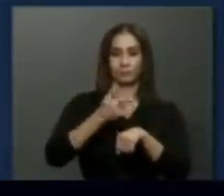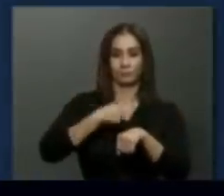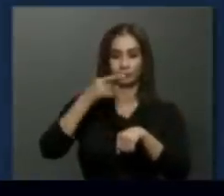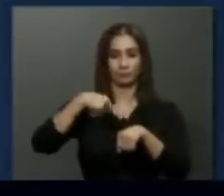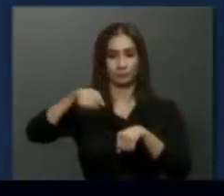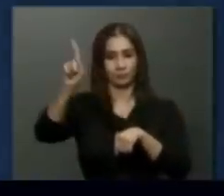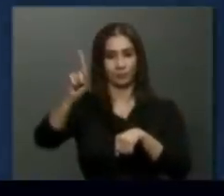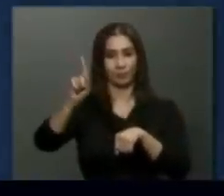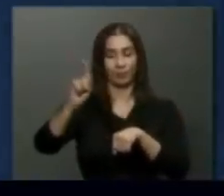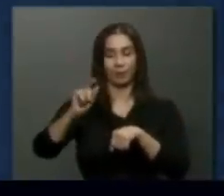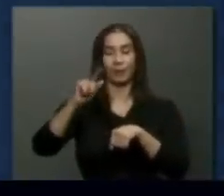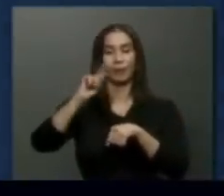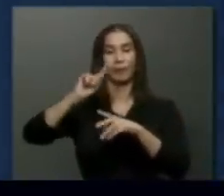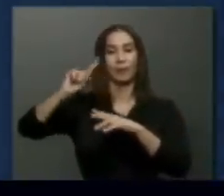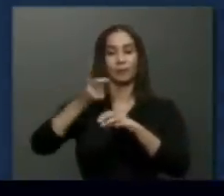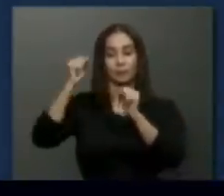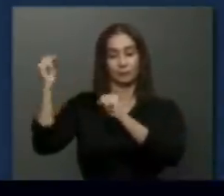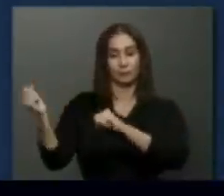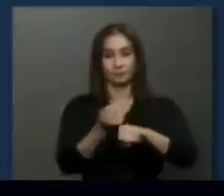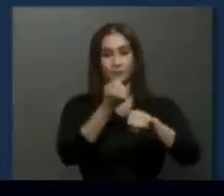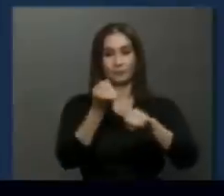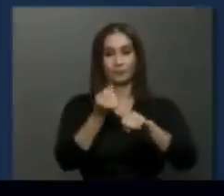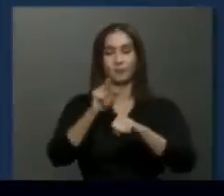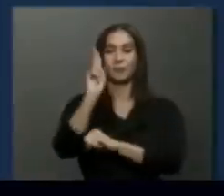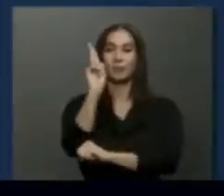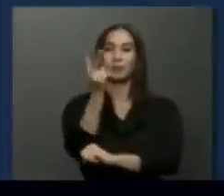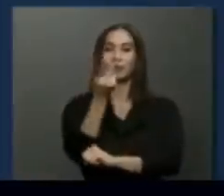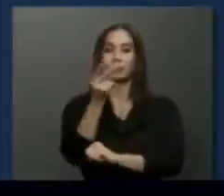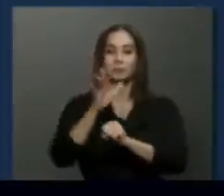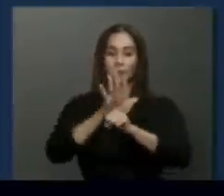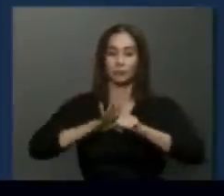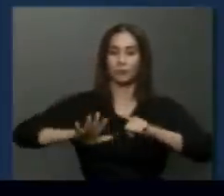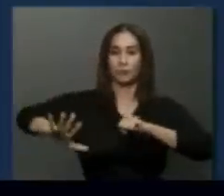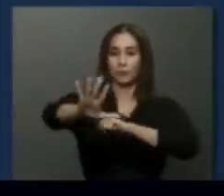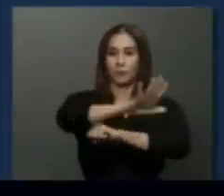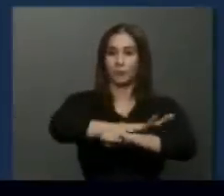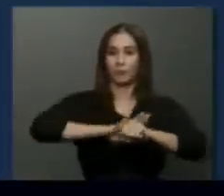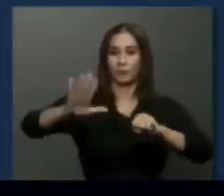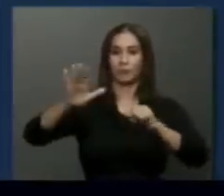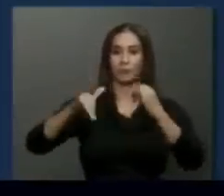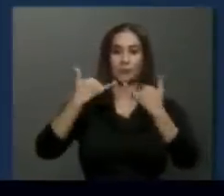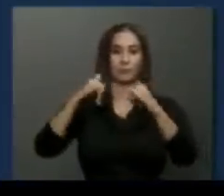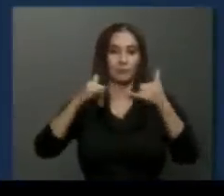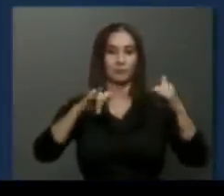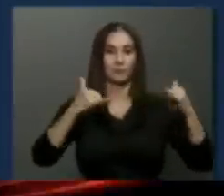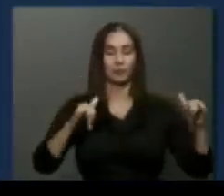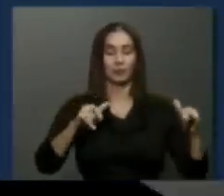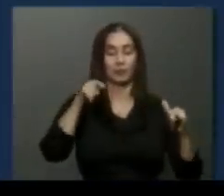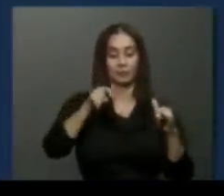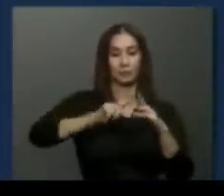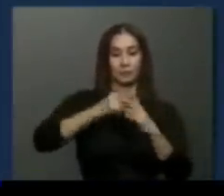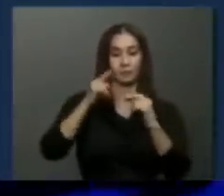a dar el primer Picasso del segundo parque de diversiones